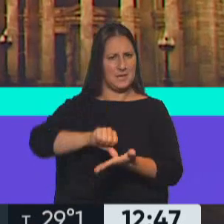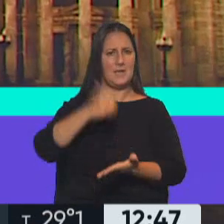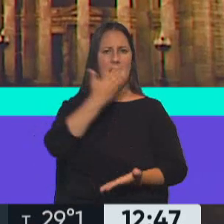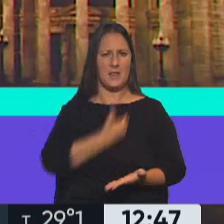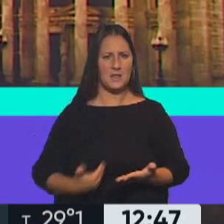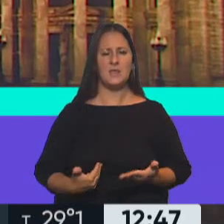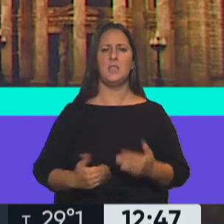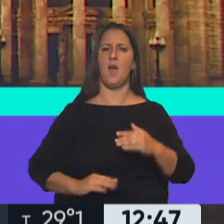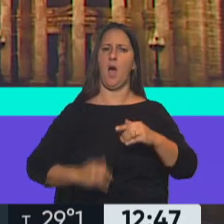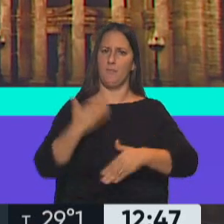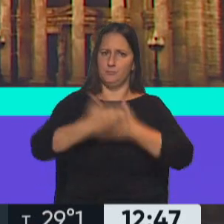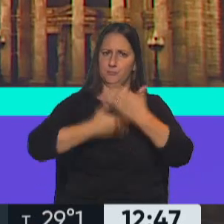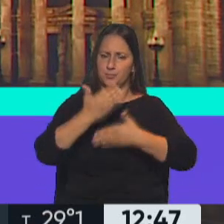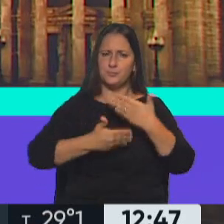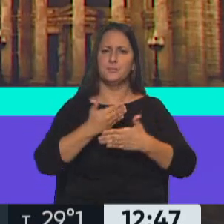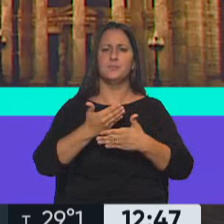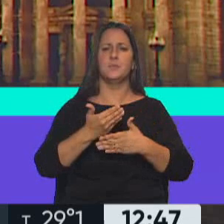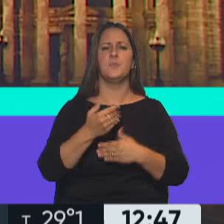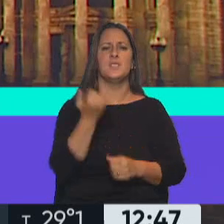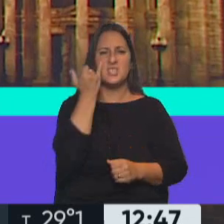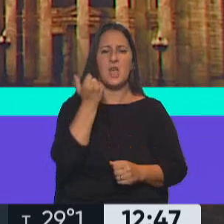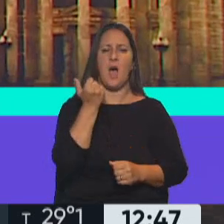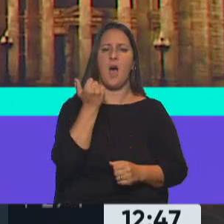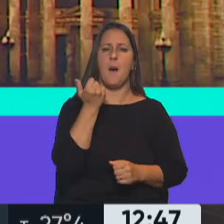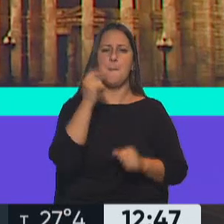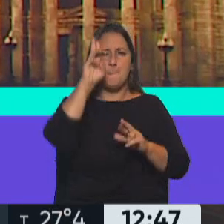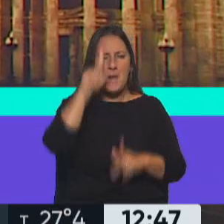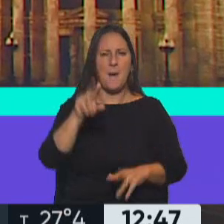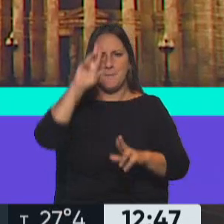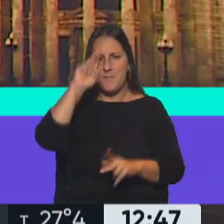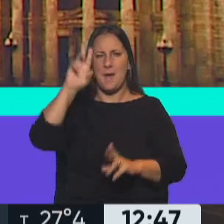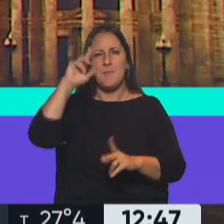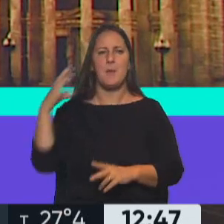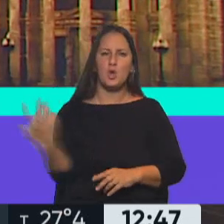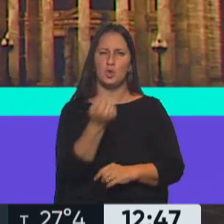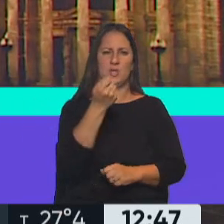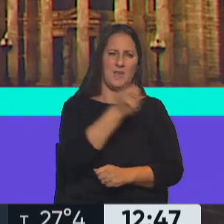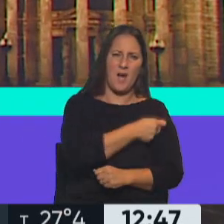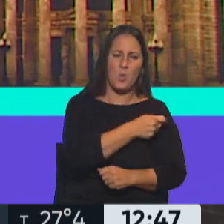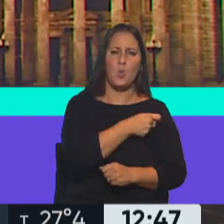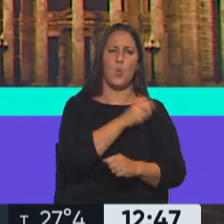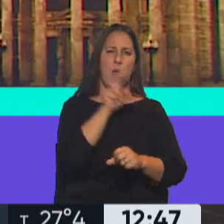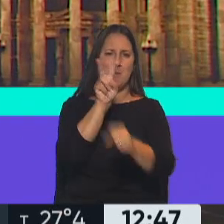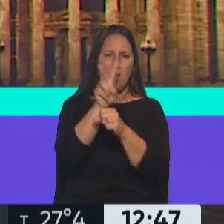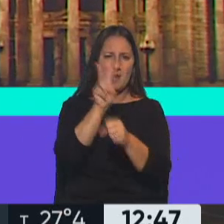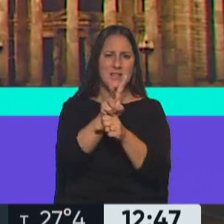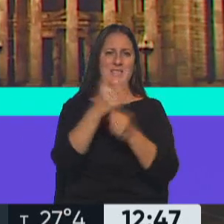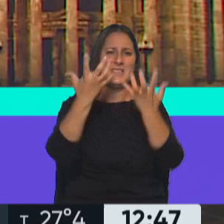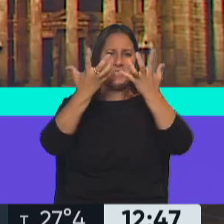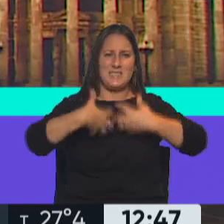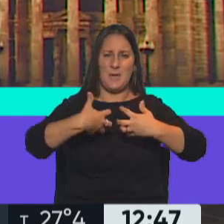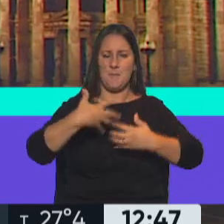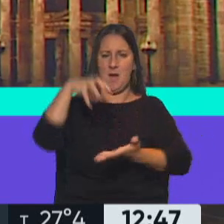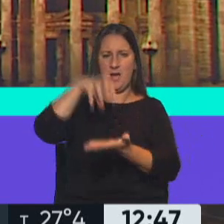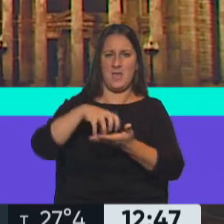emergente, periférico, que por cierto ha tenido que rebuscárselas para conseguir vacunas, para sostener un sistema de salud, luego de que el